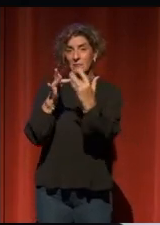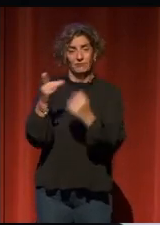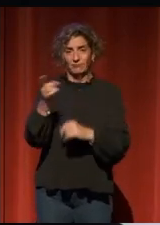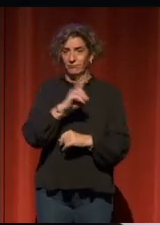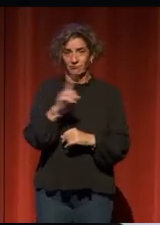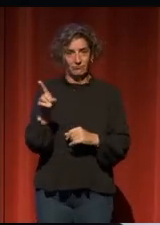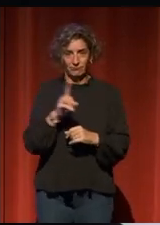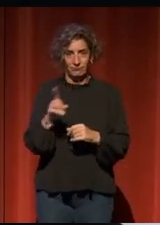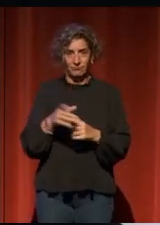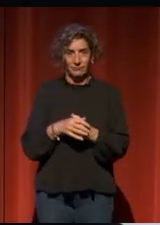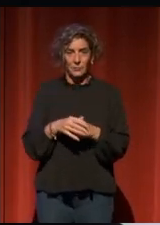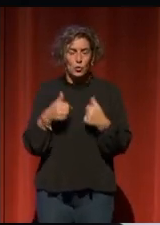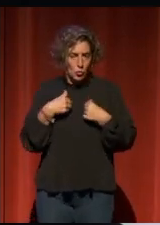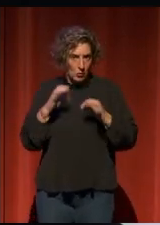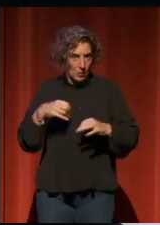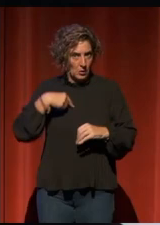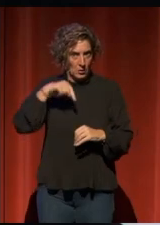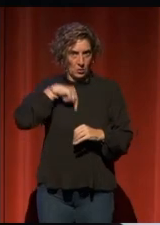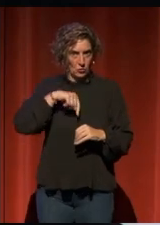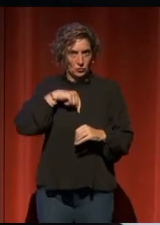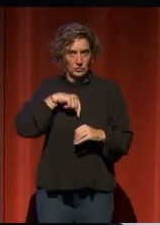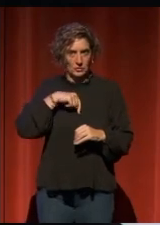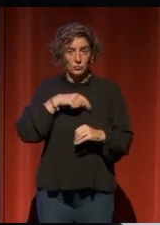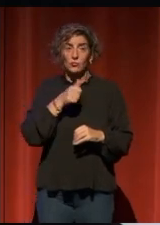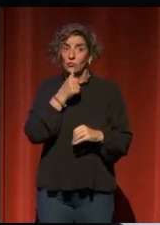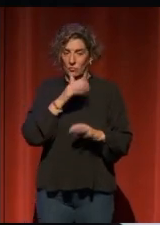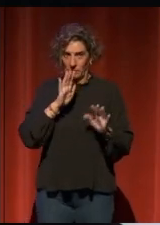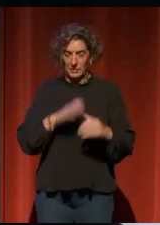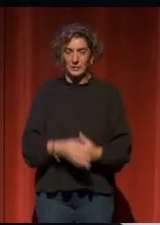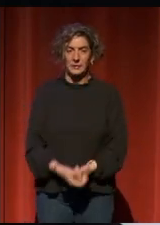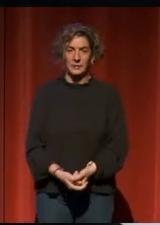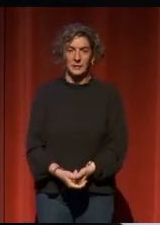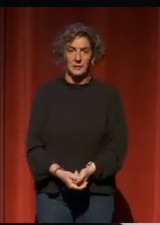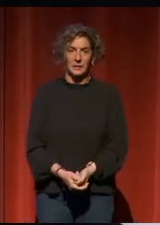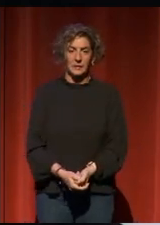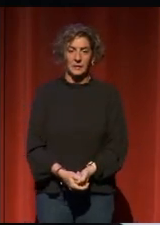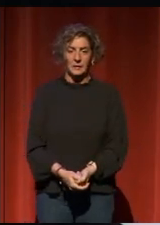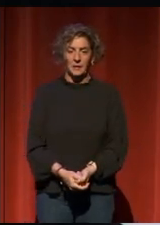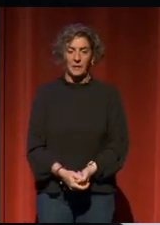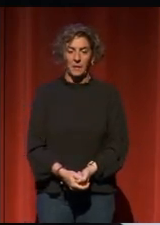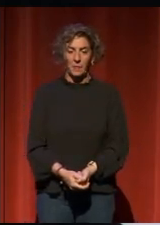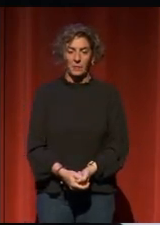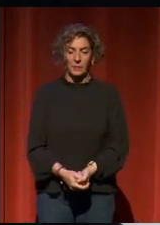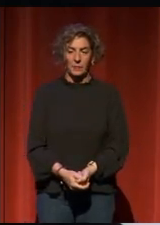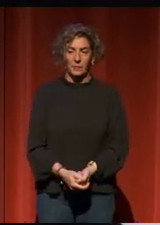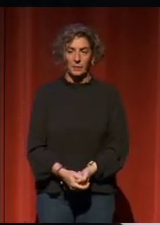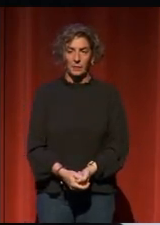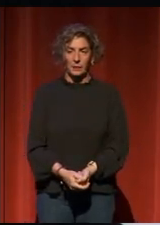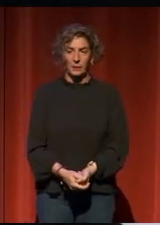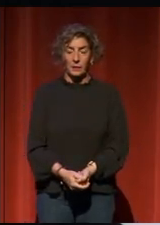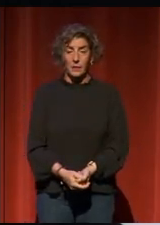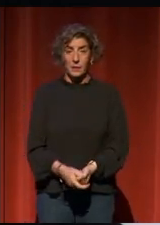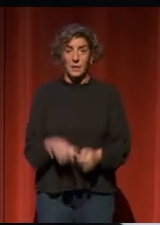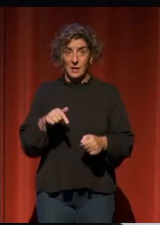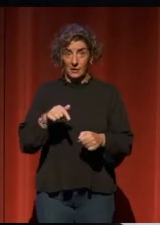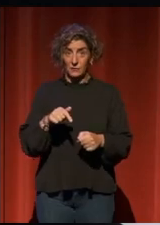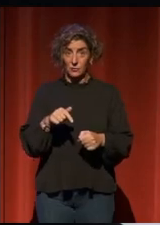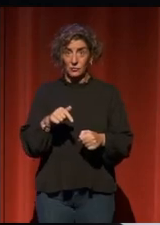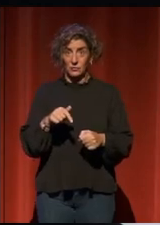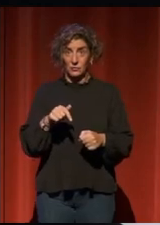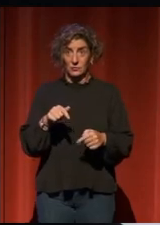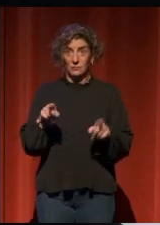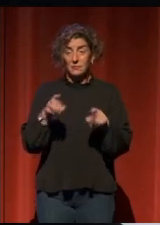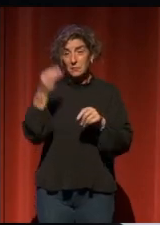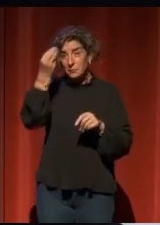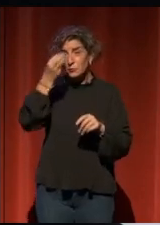Lo siento así todavía. Eso me conformó en tal manera que a día de hoy